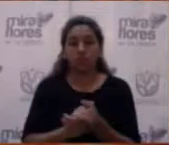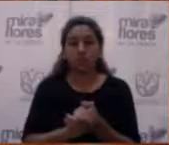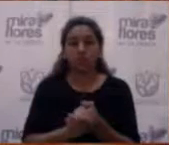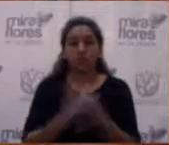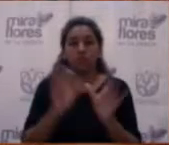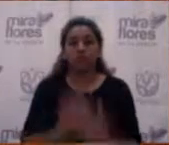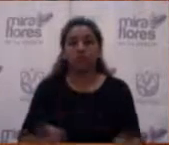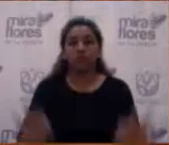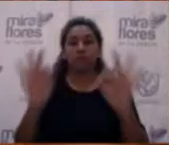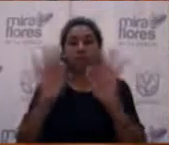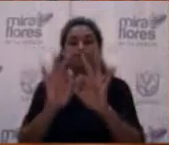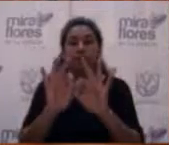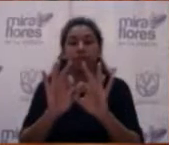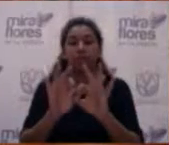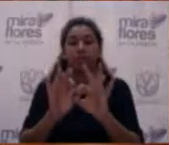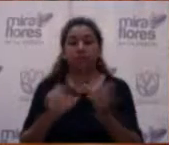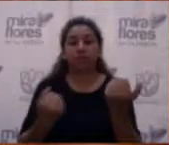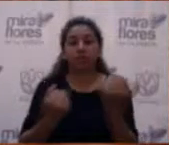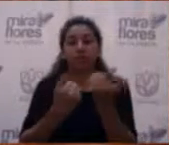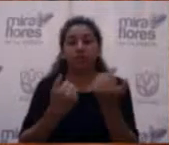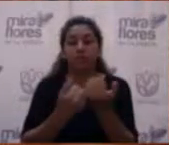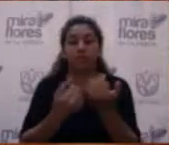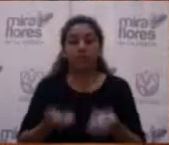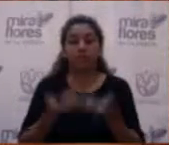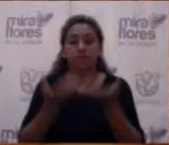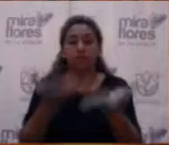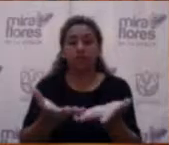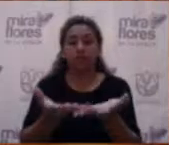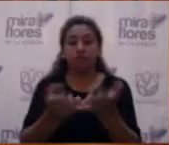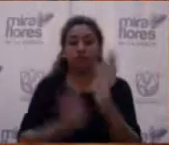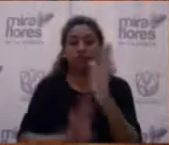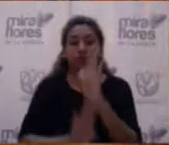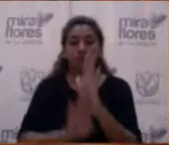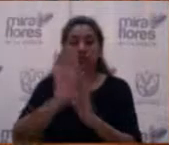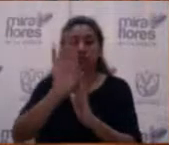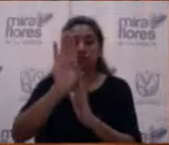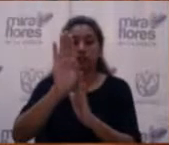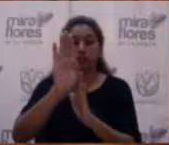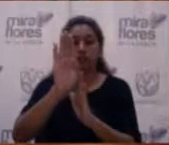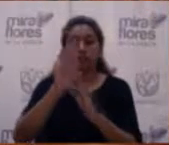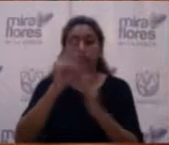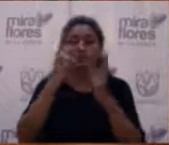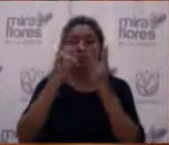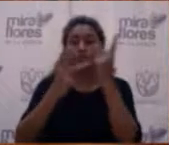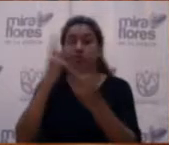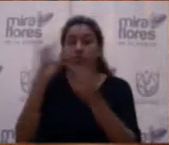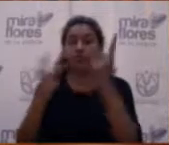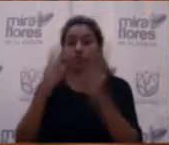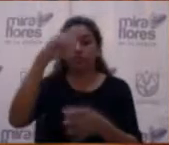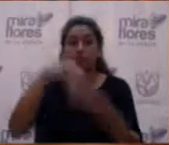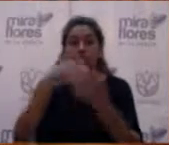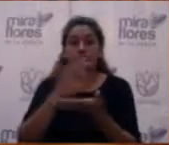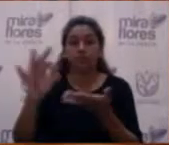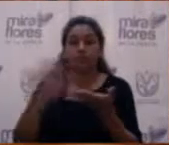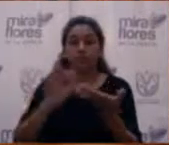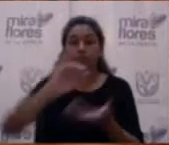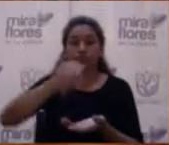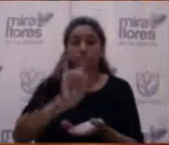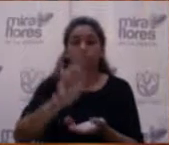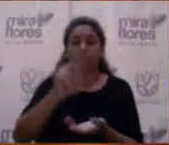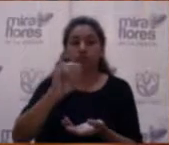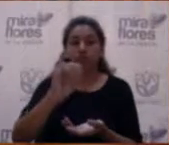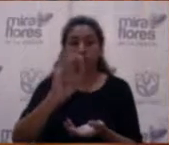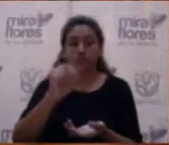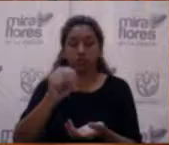el importante e invaluable apoyo brindado al desarrollo de la actividad turística de la región Junín para la realización